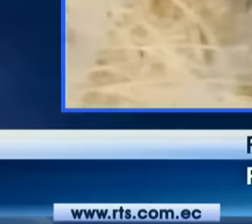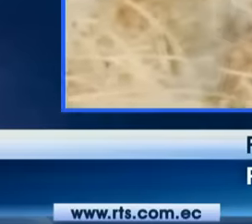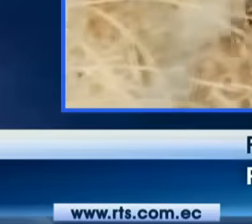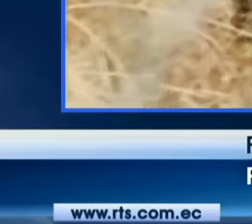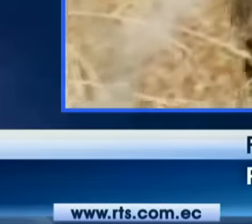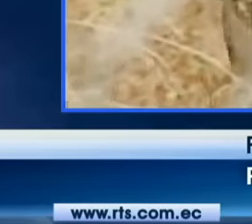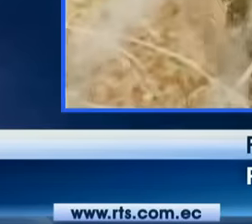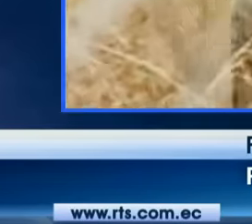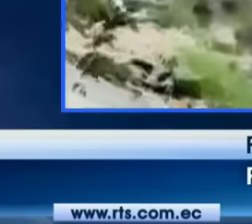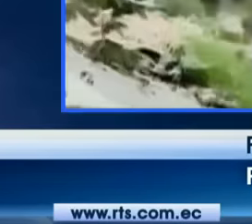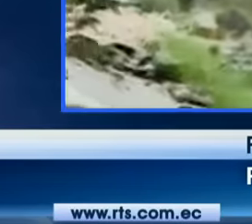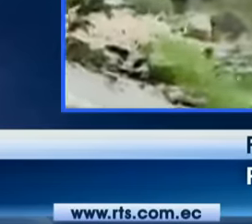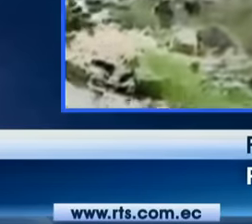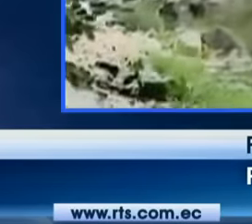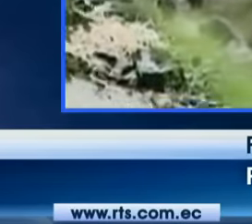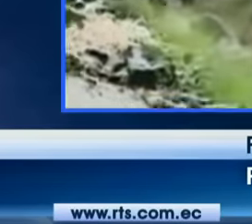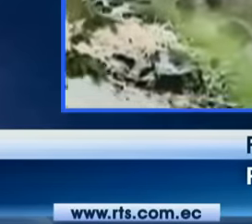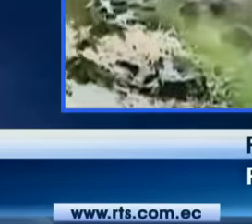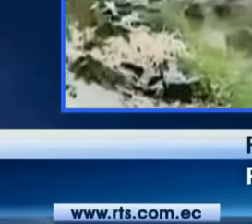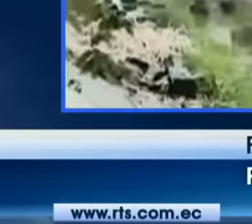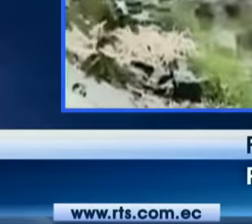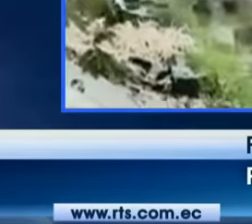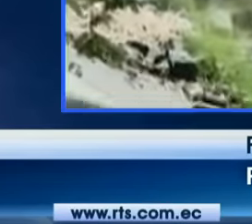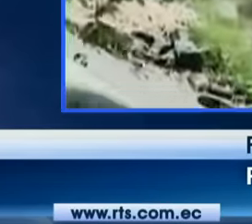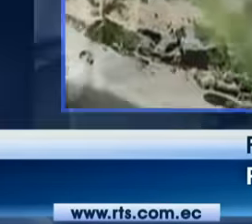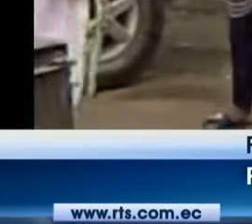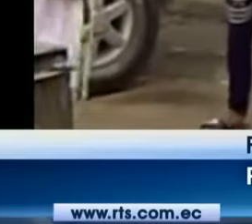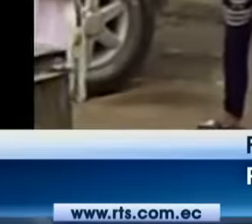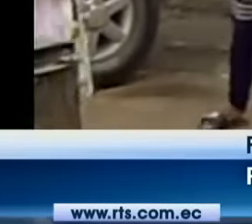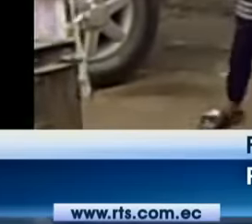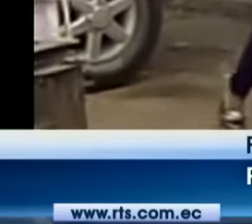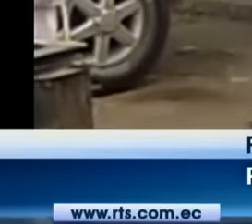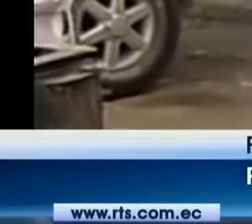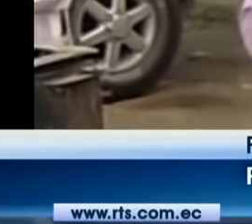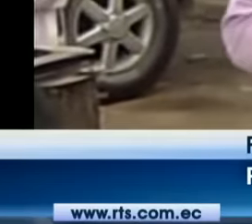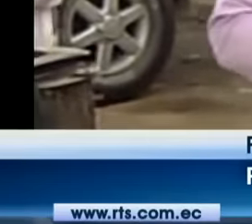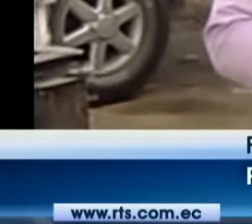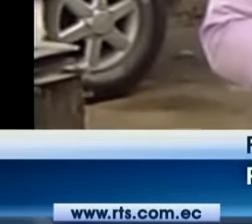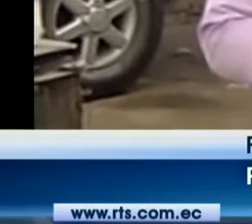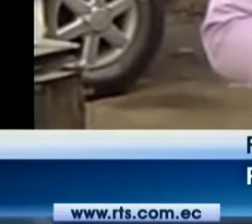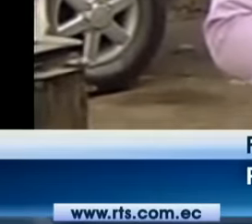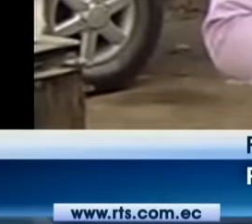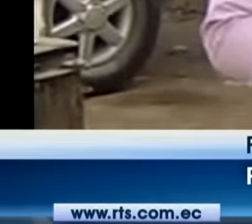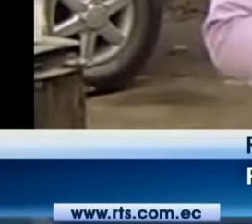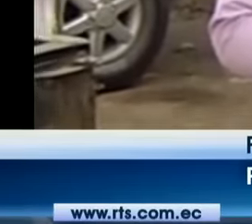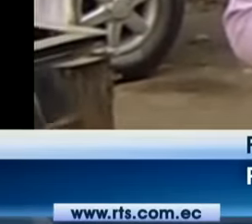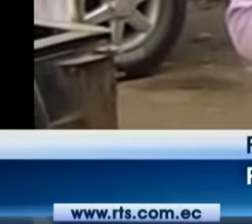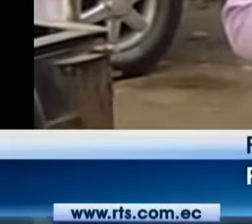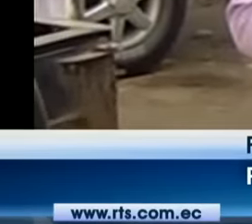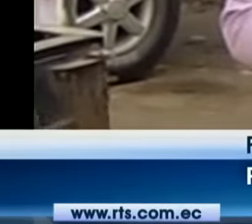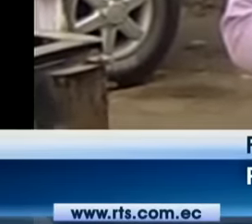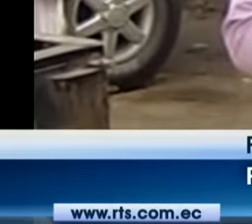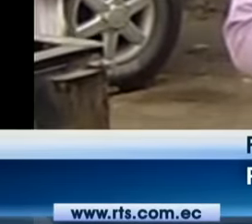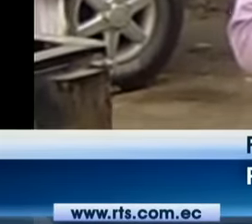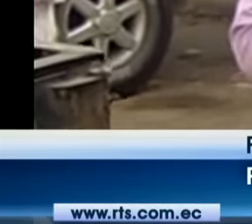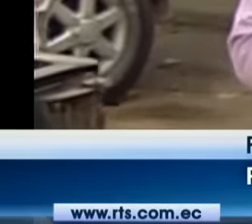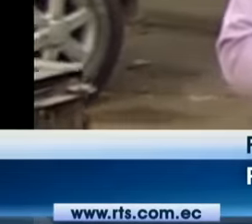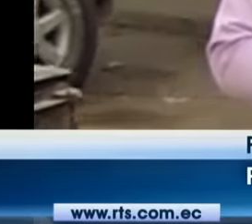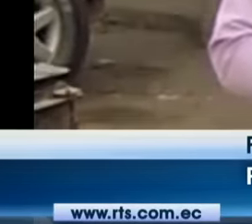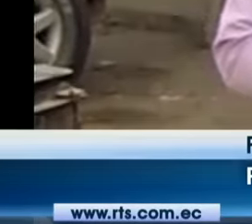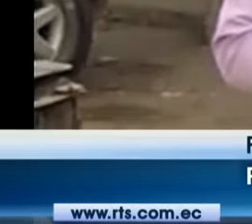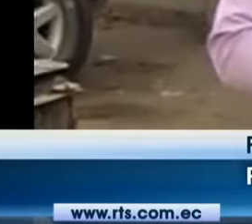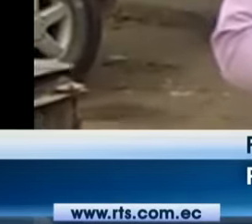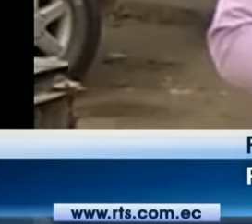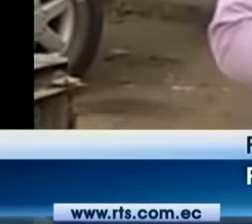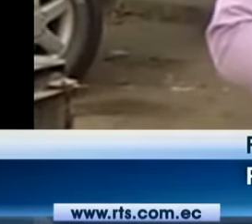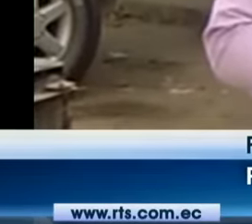la cooperativa Valerio Estacio. Acá se está llevando a cabo el velorio del pequeño niño asesinado, cuyo caso la policía